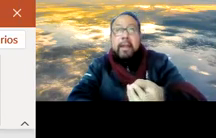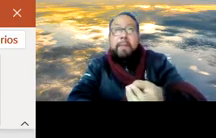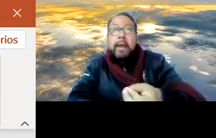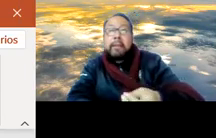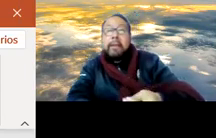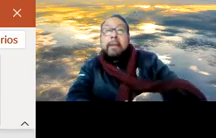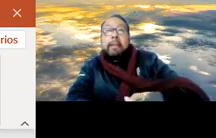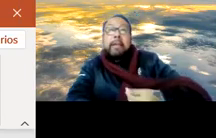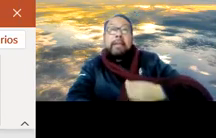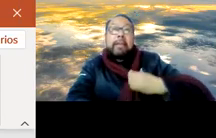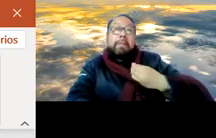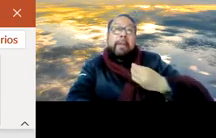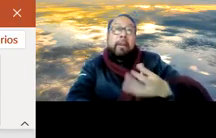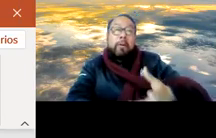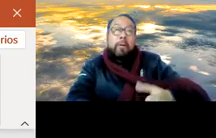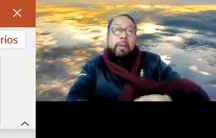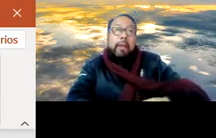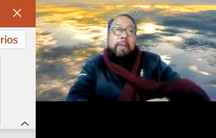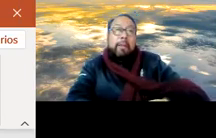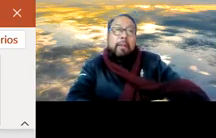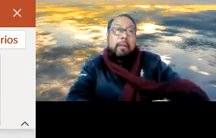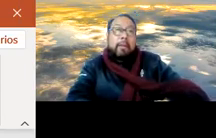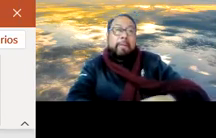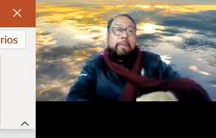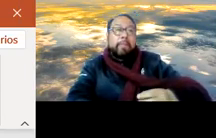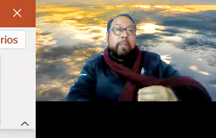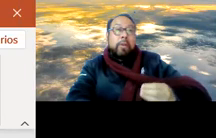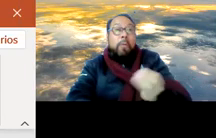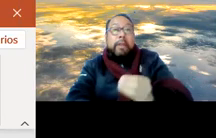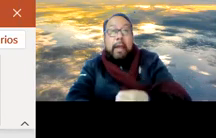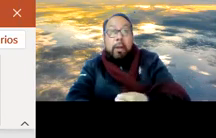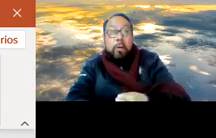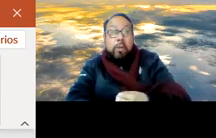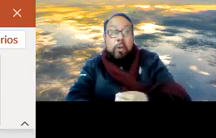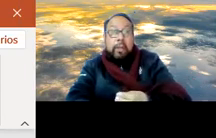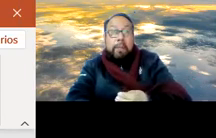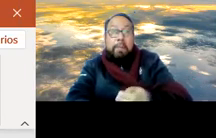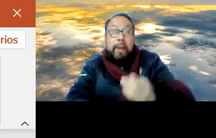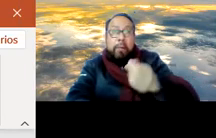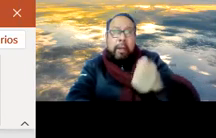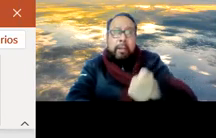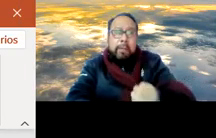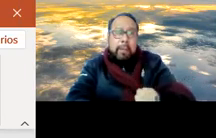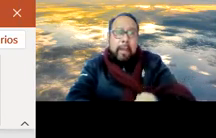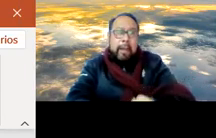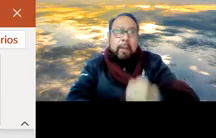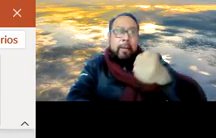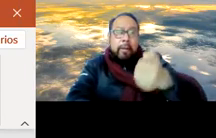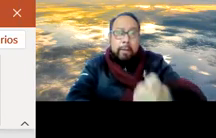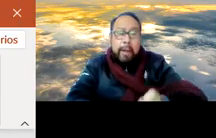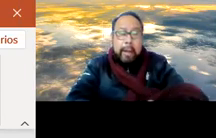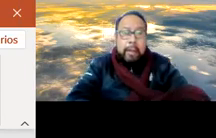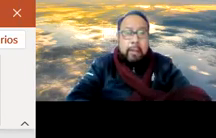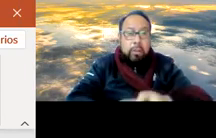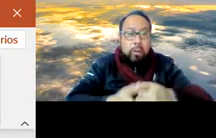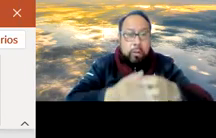No es nada más describirlo, no es nada más comentarlo, sino que también vamos a ir a entrevistar,